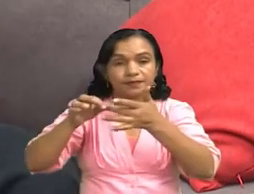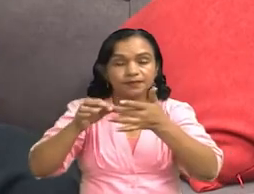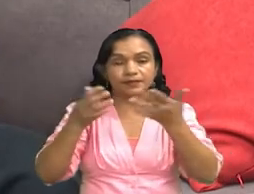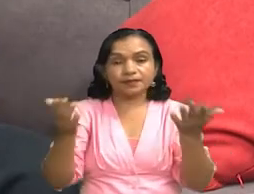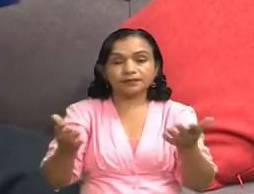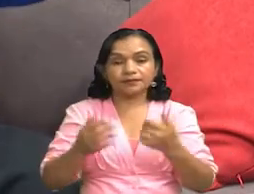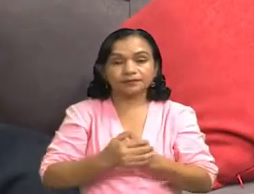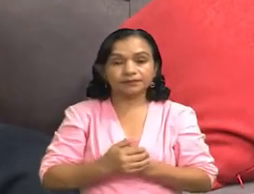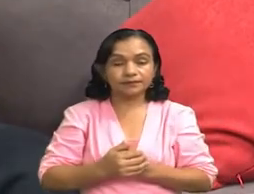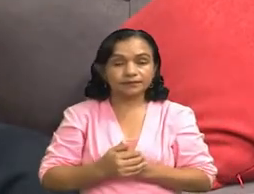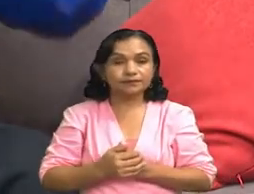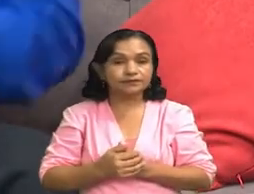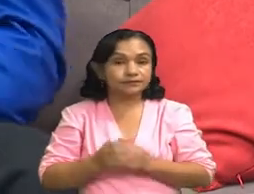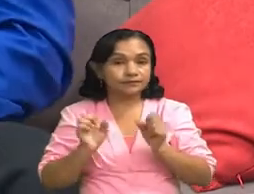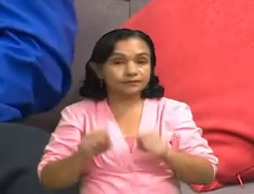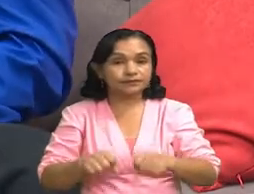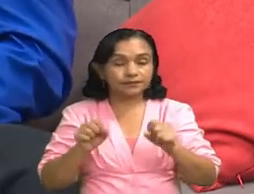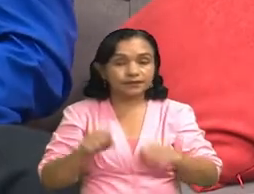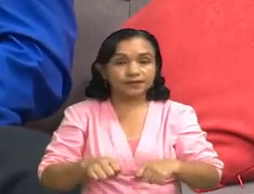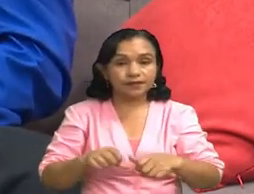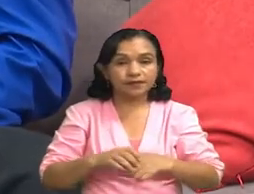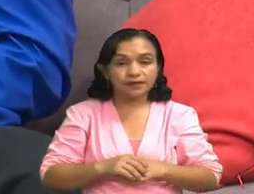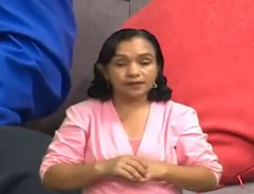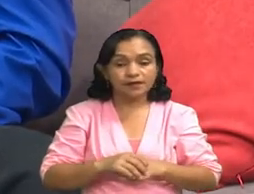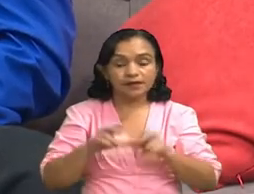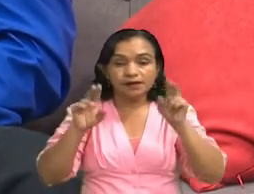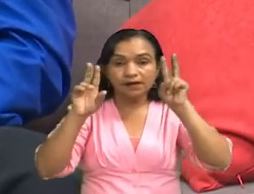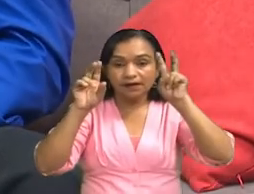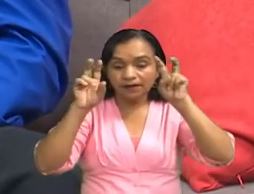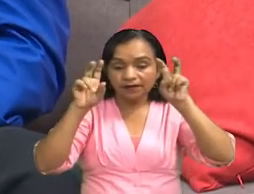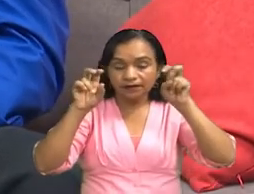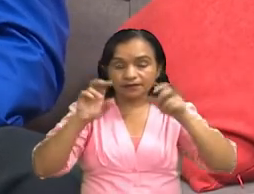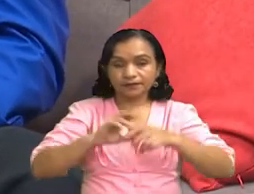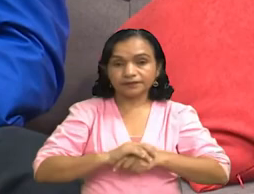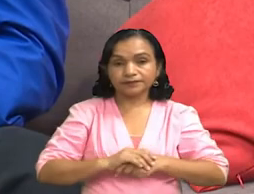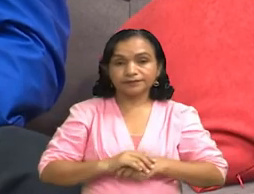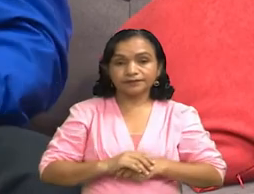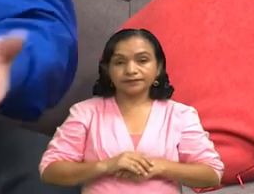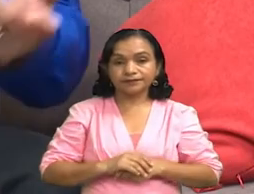sus clientes. Y en ese marco,